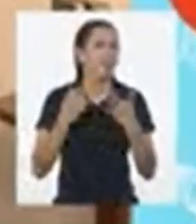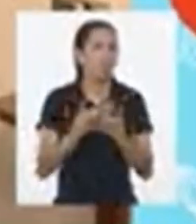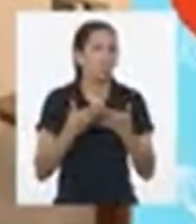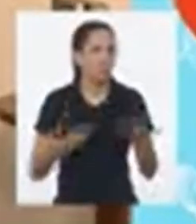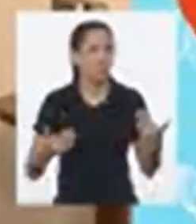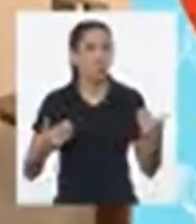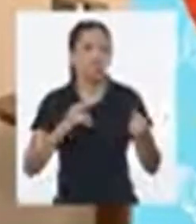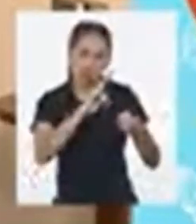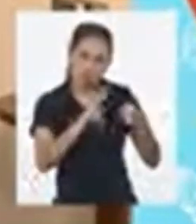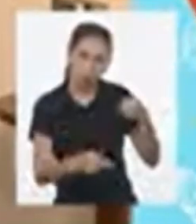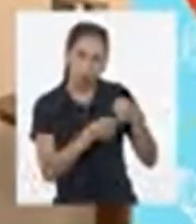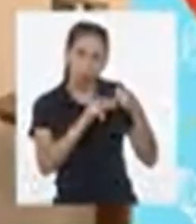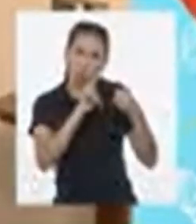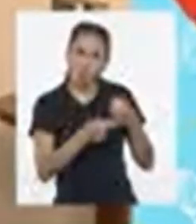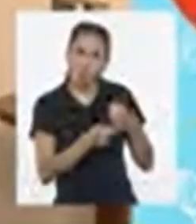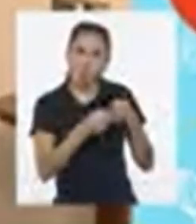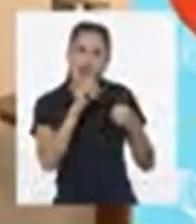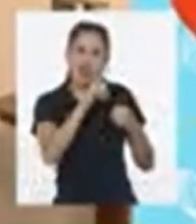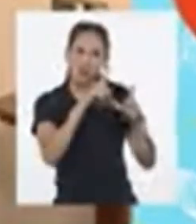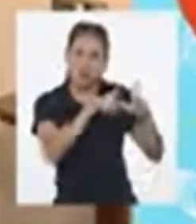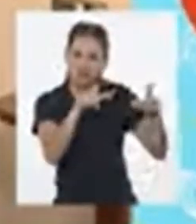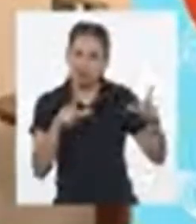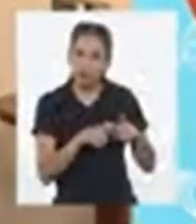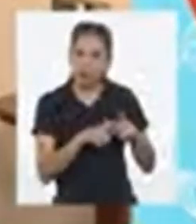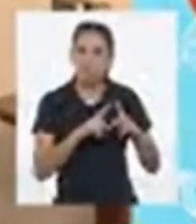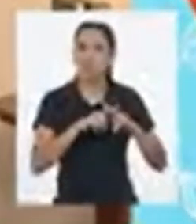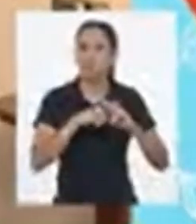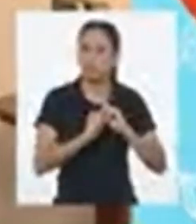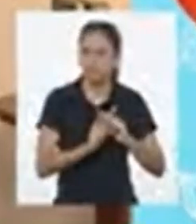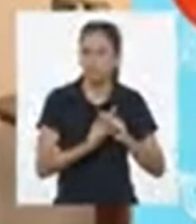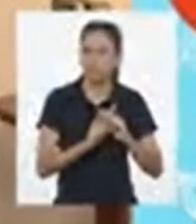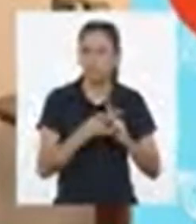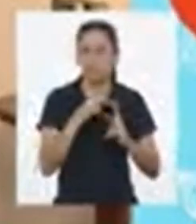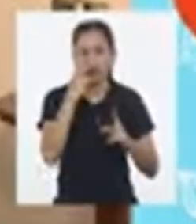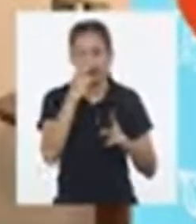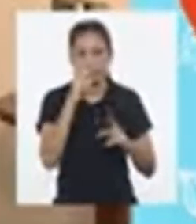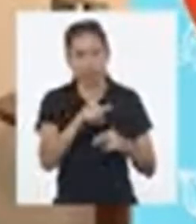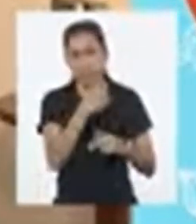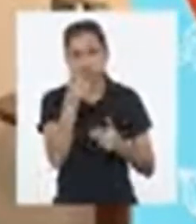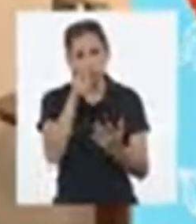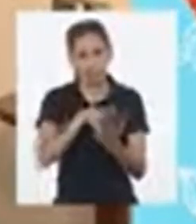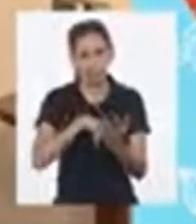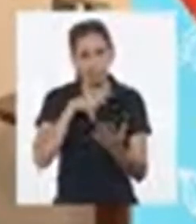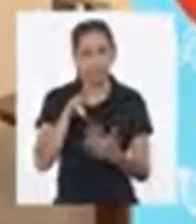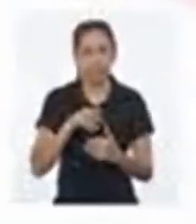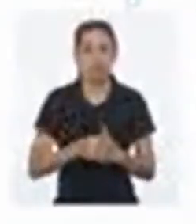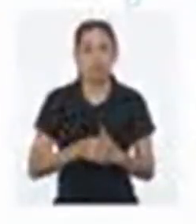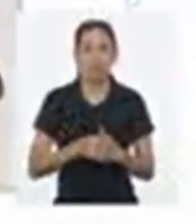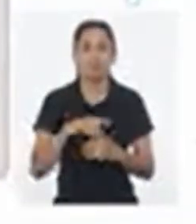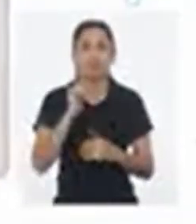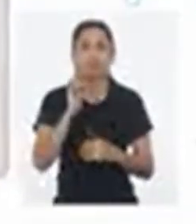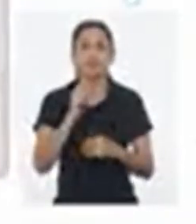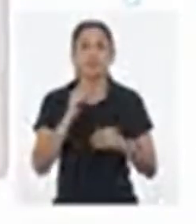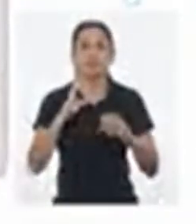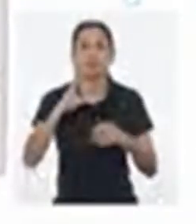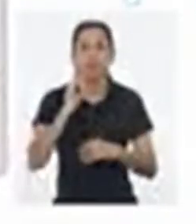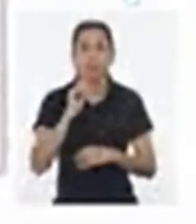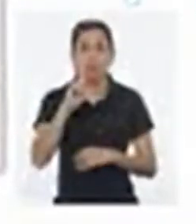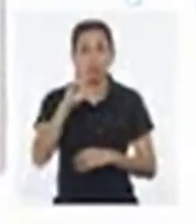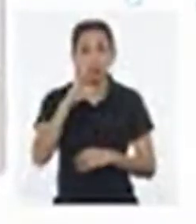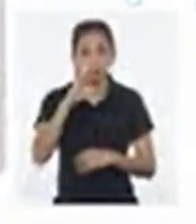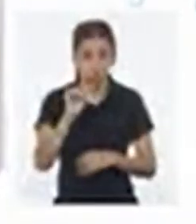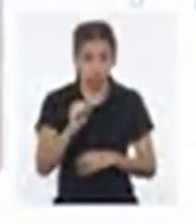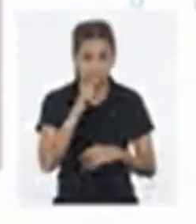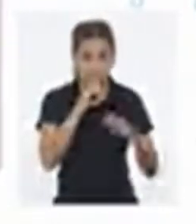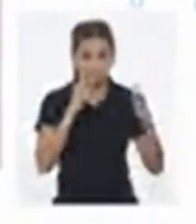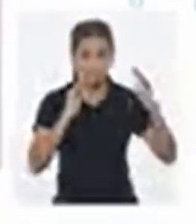qué productos se guardan en las colcas a partir de la siguiente fuente. En las colcas